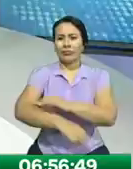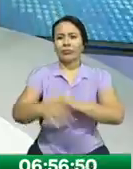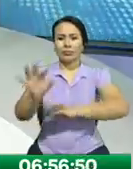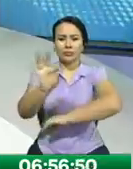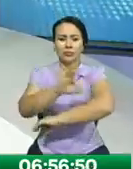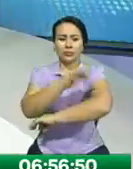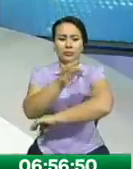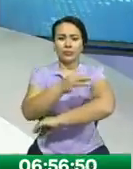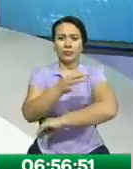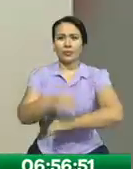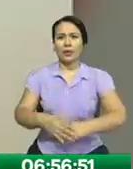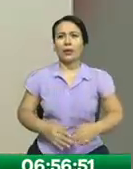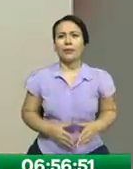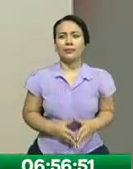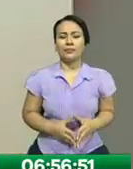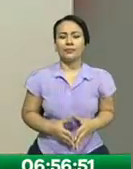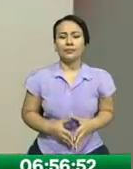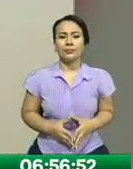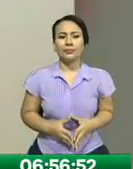suturadas.